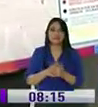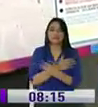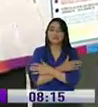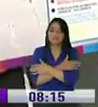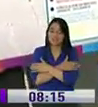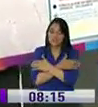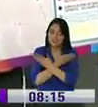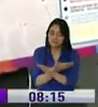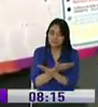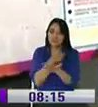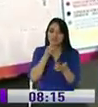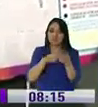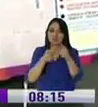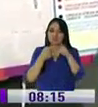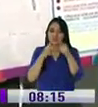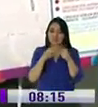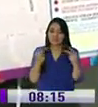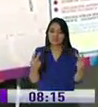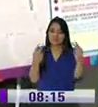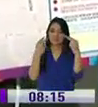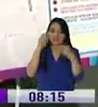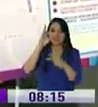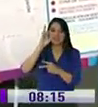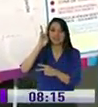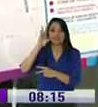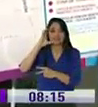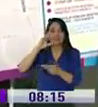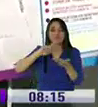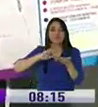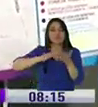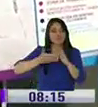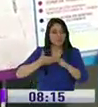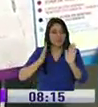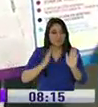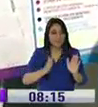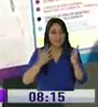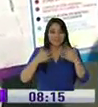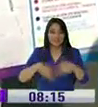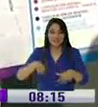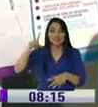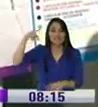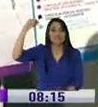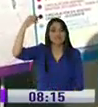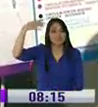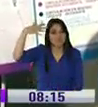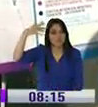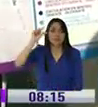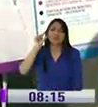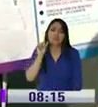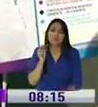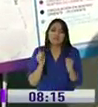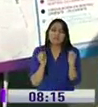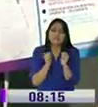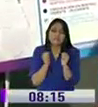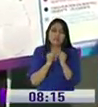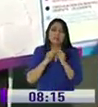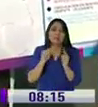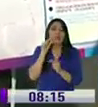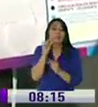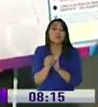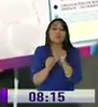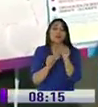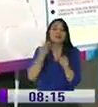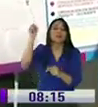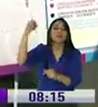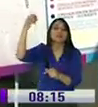todos nuestros televidentes que se unen a la señal de TVC en la comunidad. Ya está haciendo sol, todavía hace un poquito de frío, pero ya nos quitamos